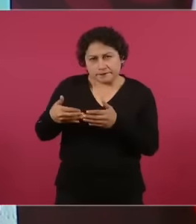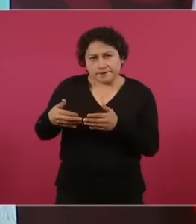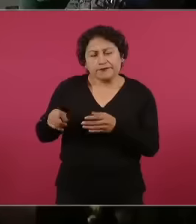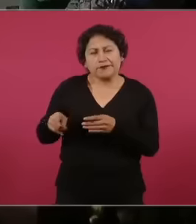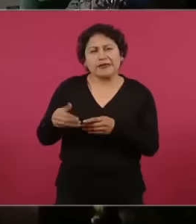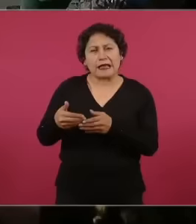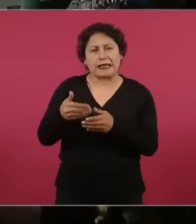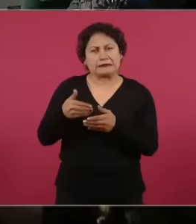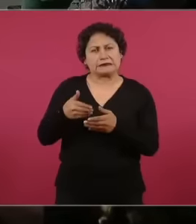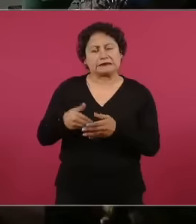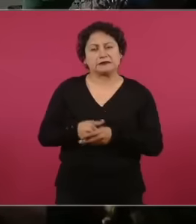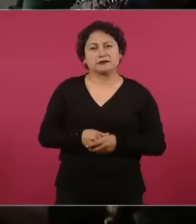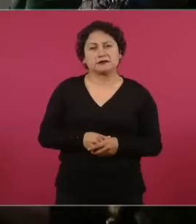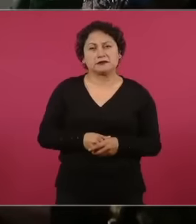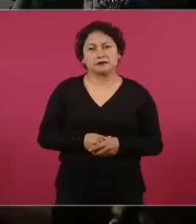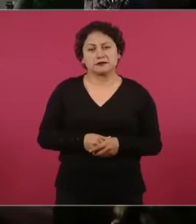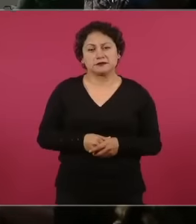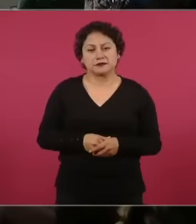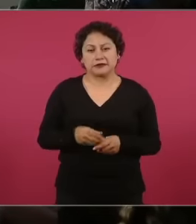regresa, esa, a ver si se puede.